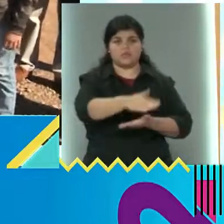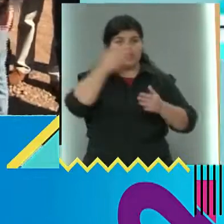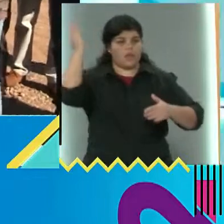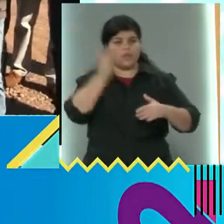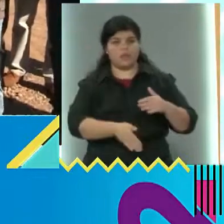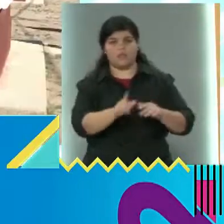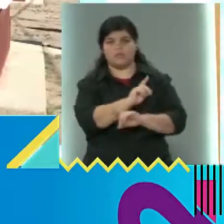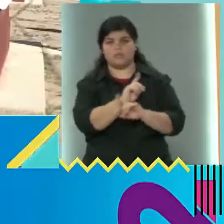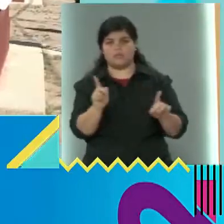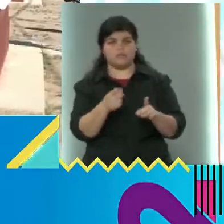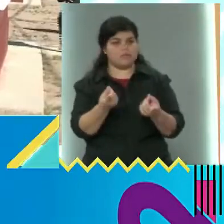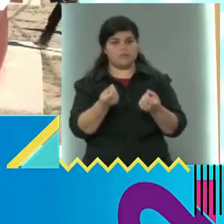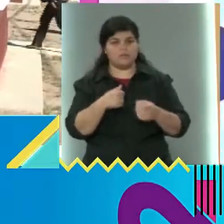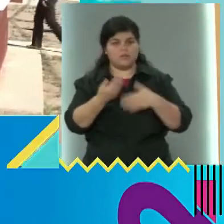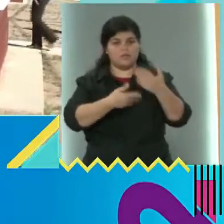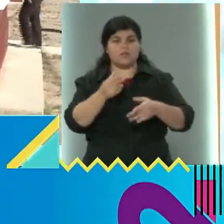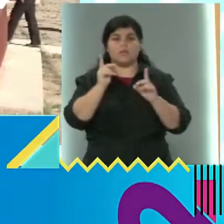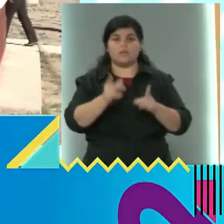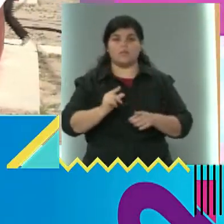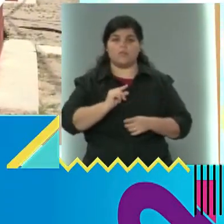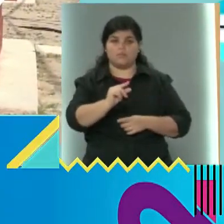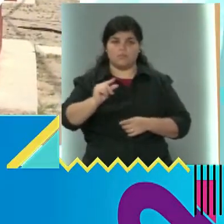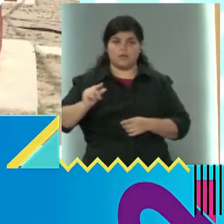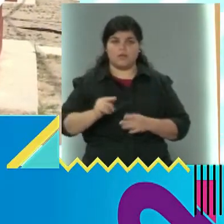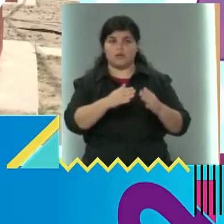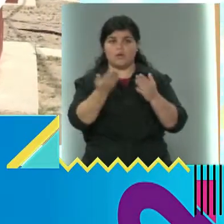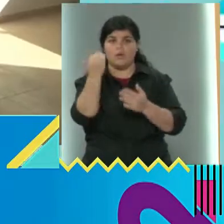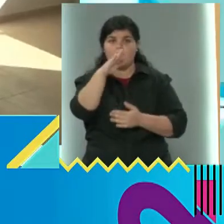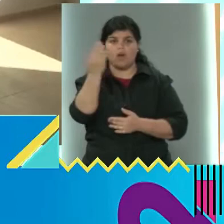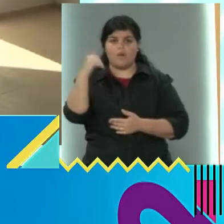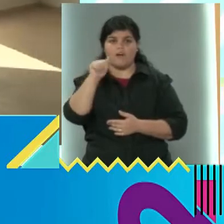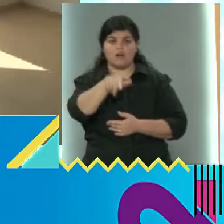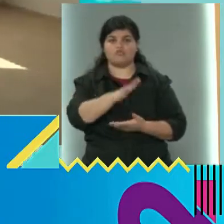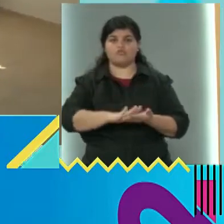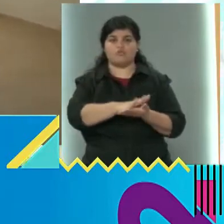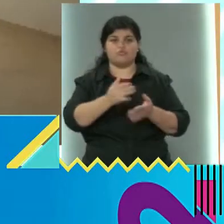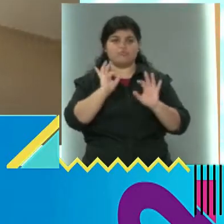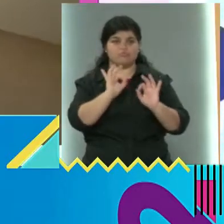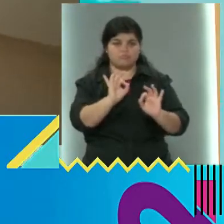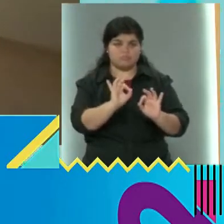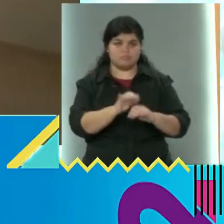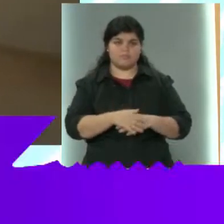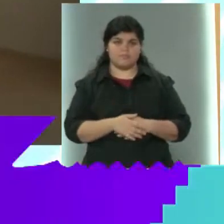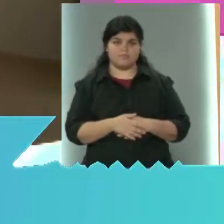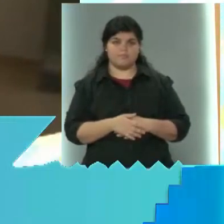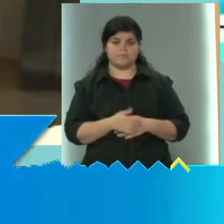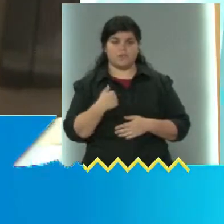pretender de que a través de los créditos hipotecarios y con los bancos íbamos a solucionar. Yo les hago un